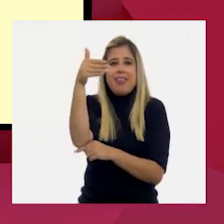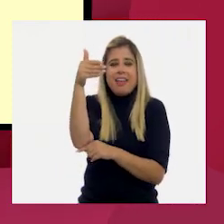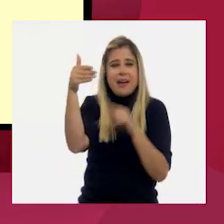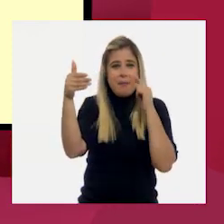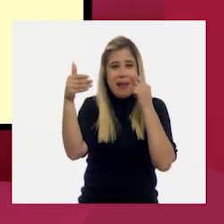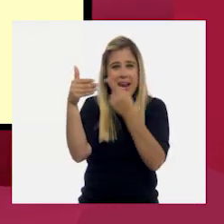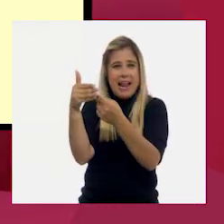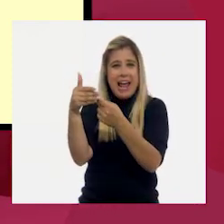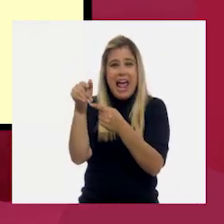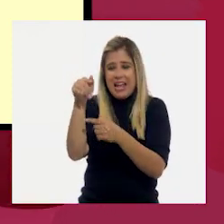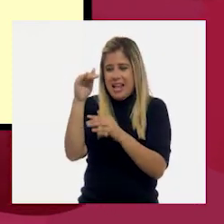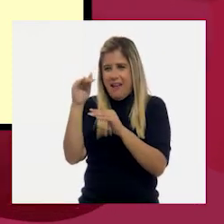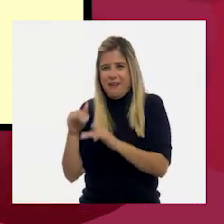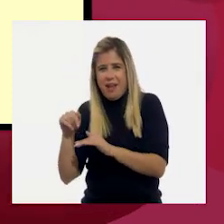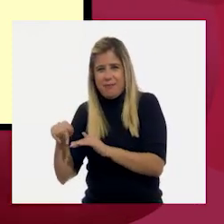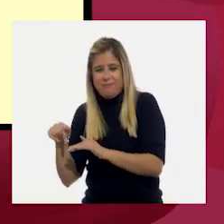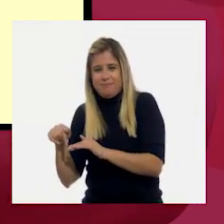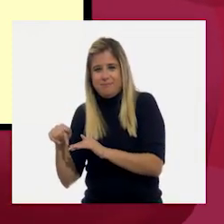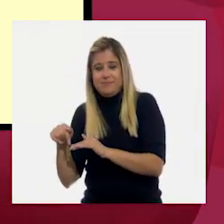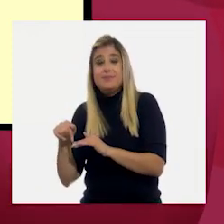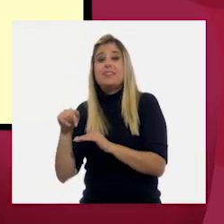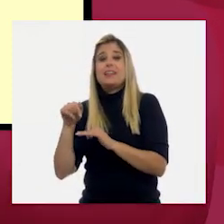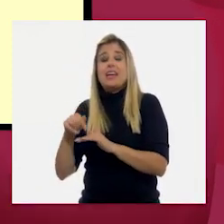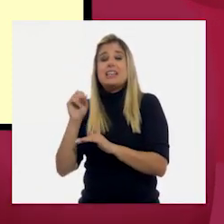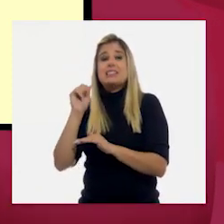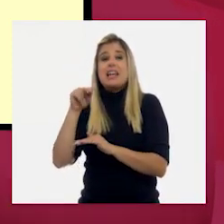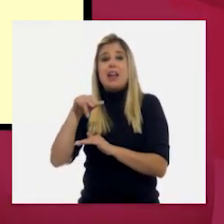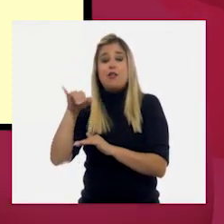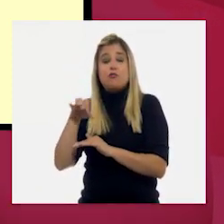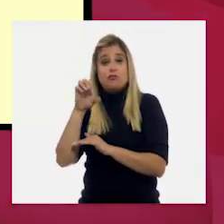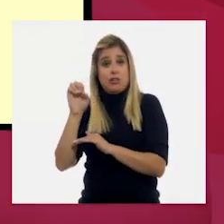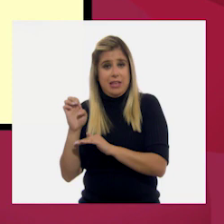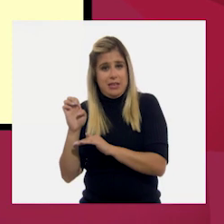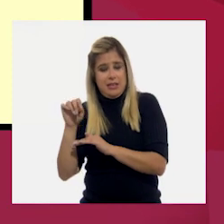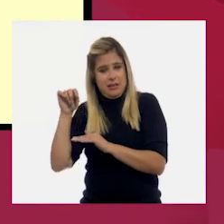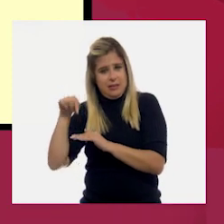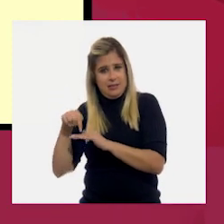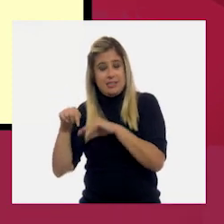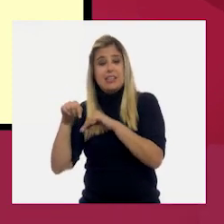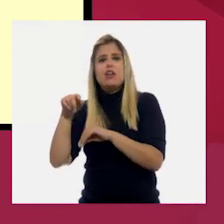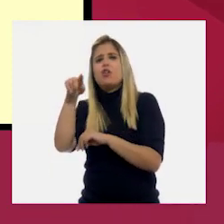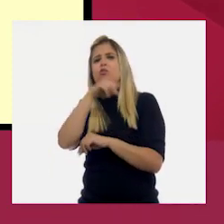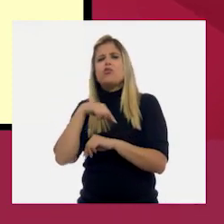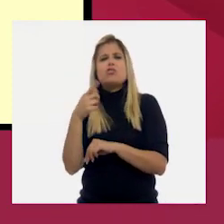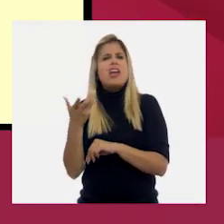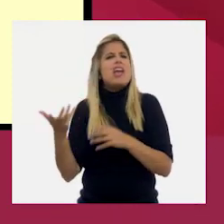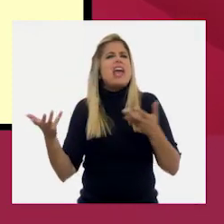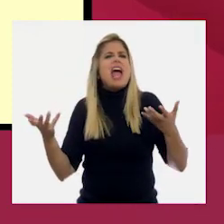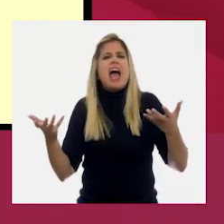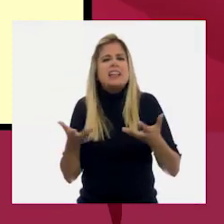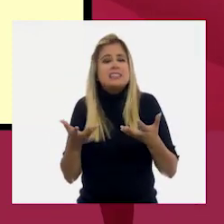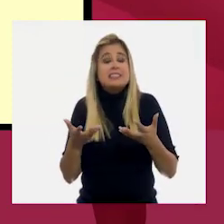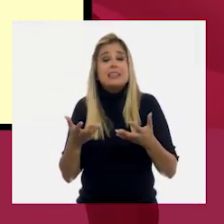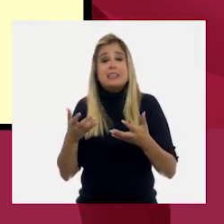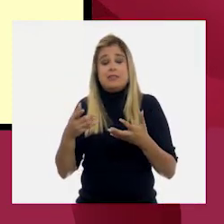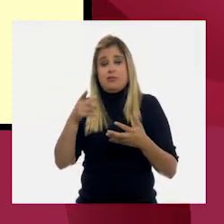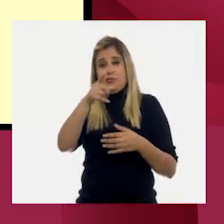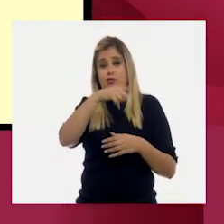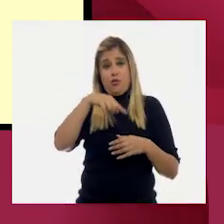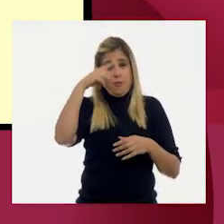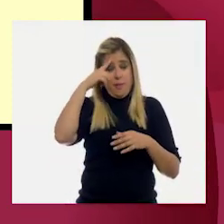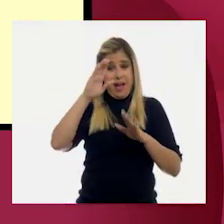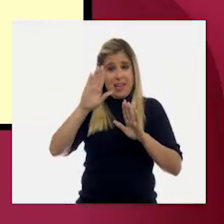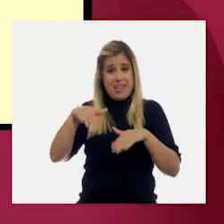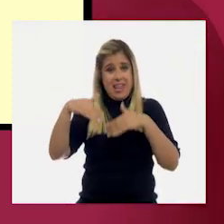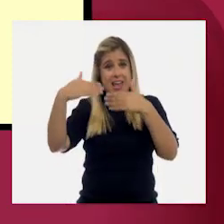encontraron? Casi hasta abajo. Y ahí dice San José. Entonces, lo que tenemos que hacer yo y mis amigas y amigos del